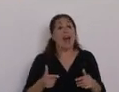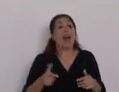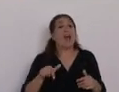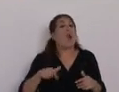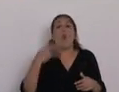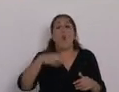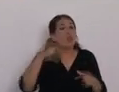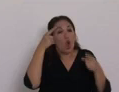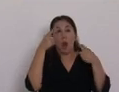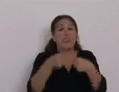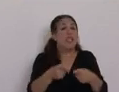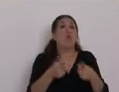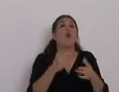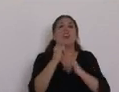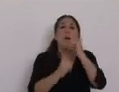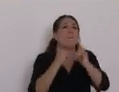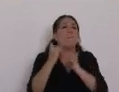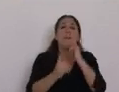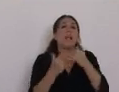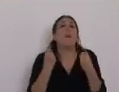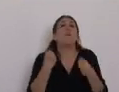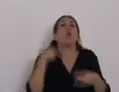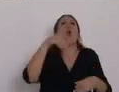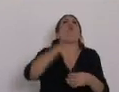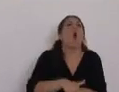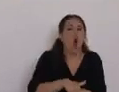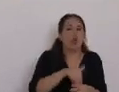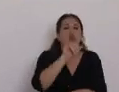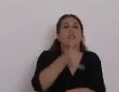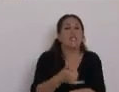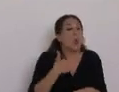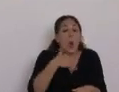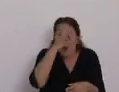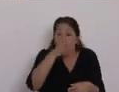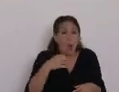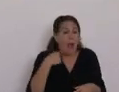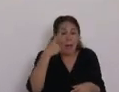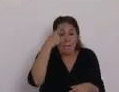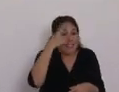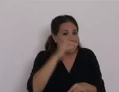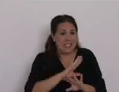único objetivo justificar por qué voy a acompañar este voto. Nunca pensé, Presidenta,